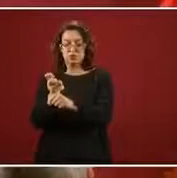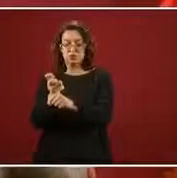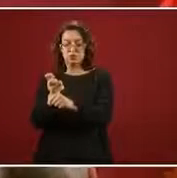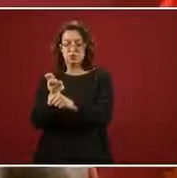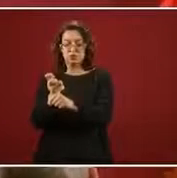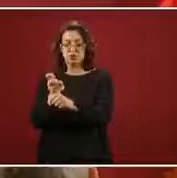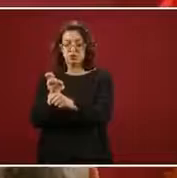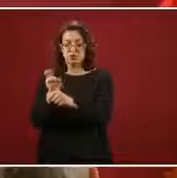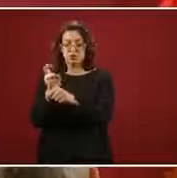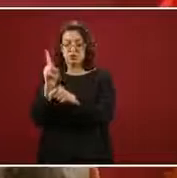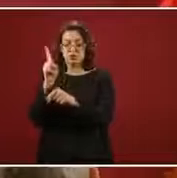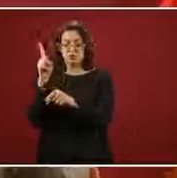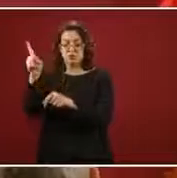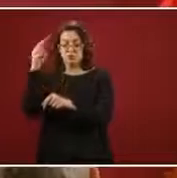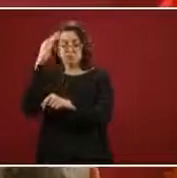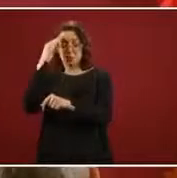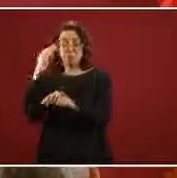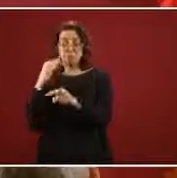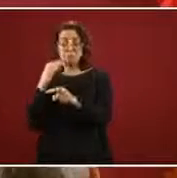el de Mérida